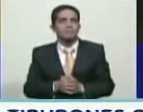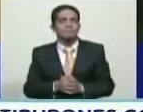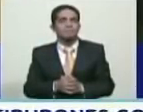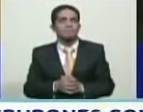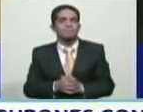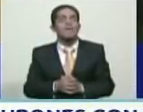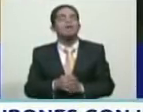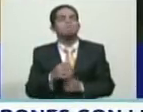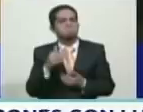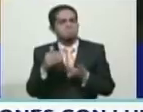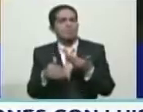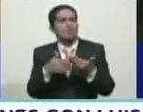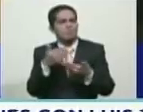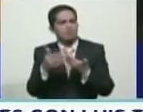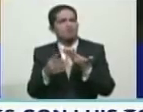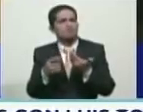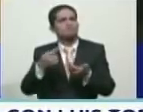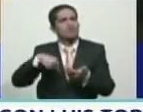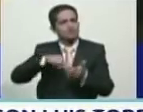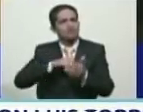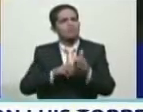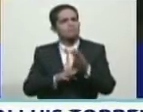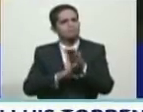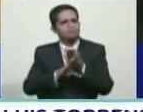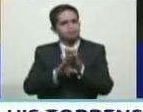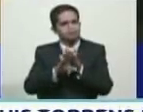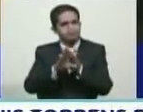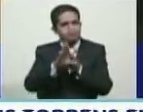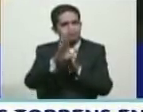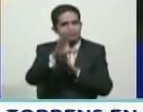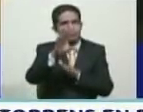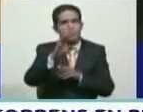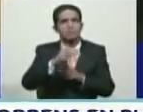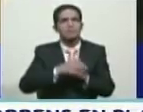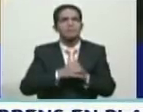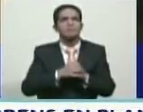Hemos logrado avances y